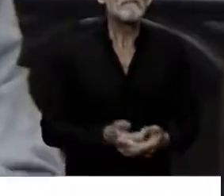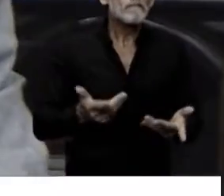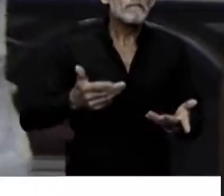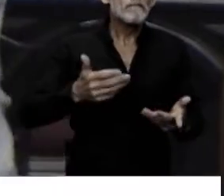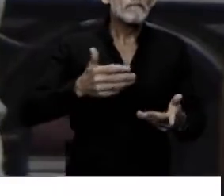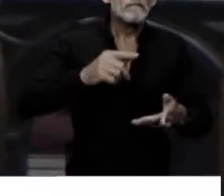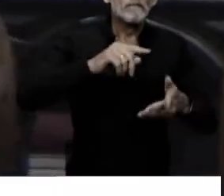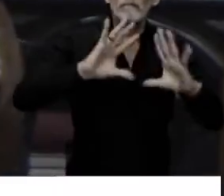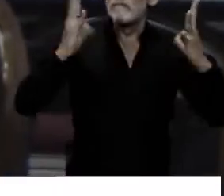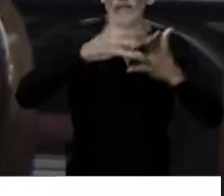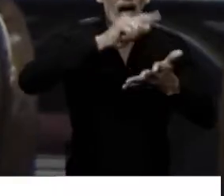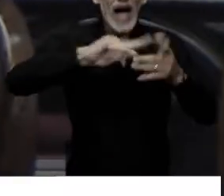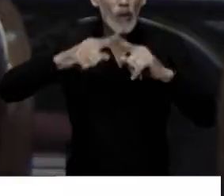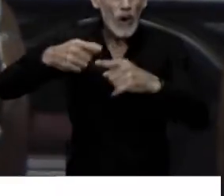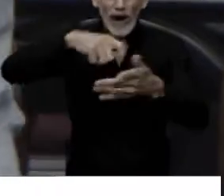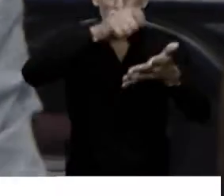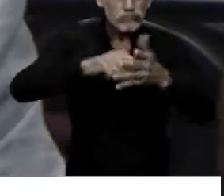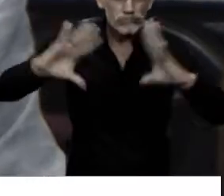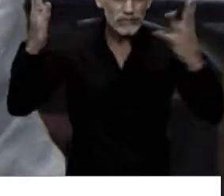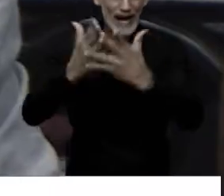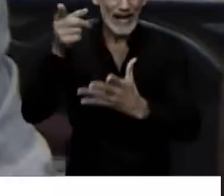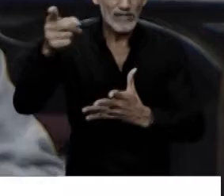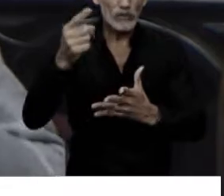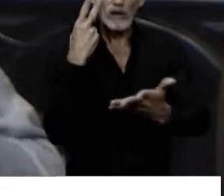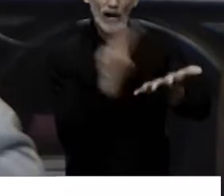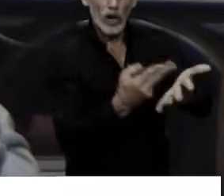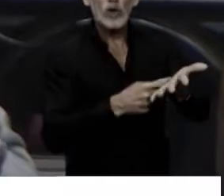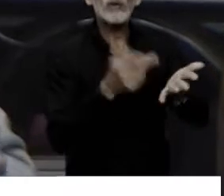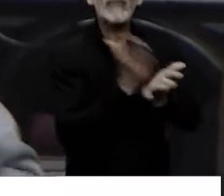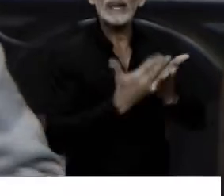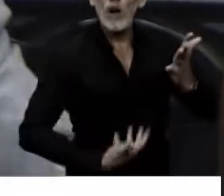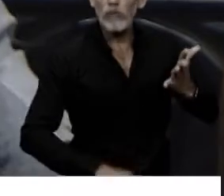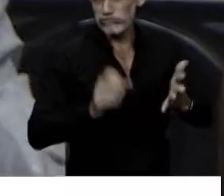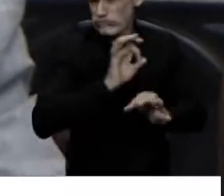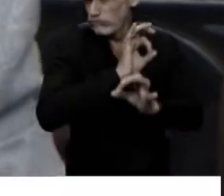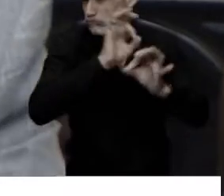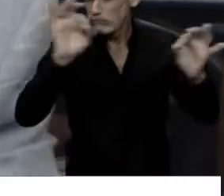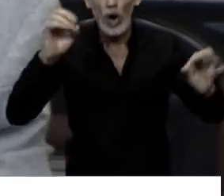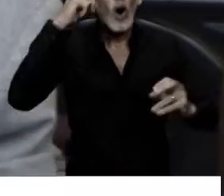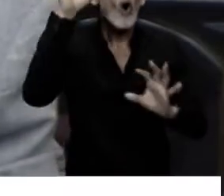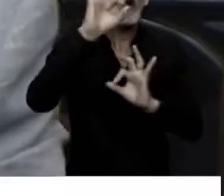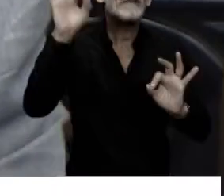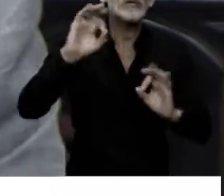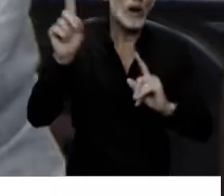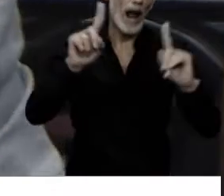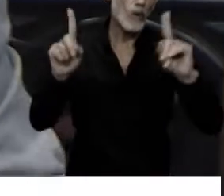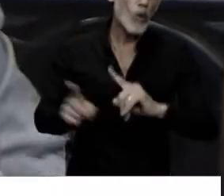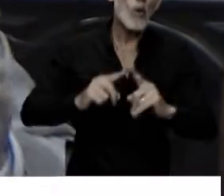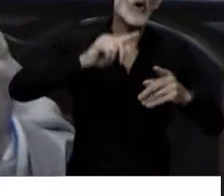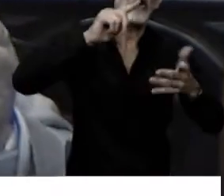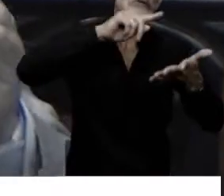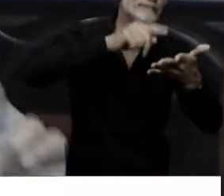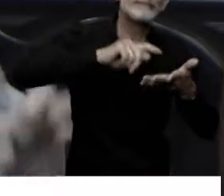Ningún tratado internacional, y con esto termino la parte jurídica, reconoce un derecho al aborto. Las opiniones de algunos de los